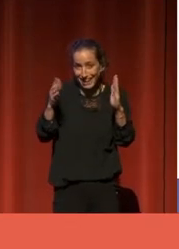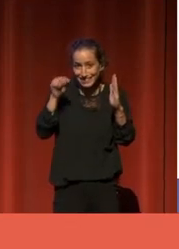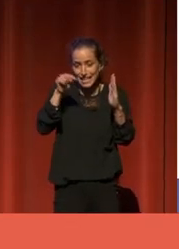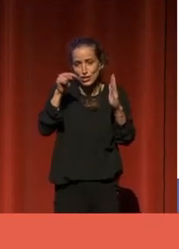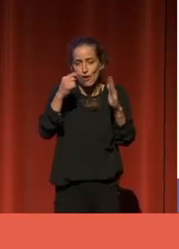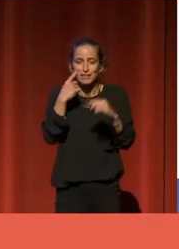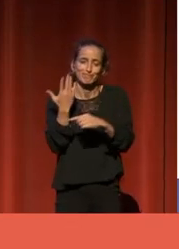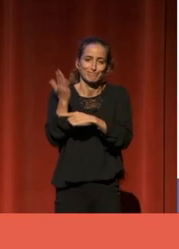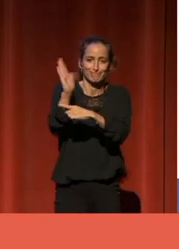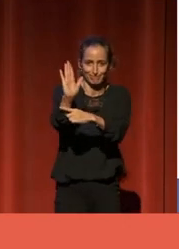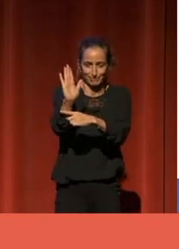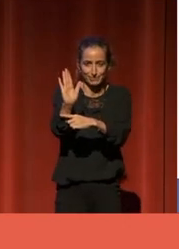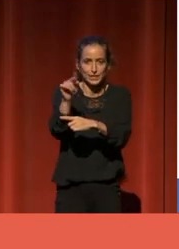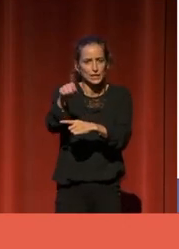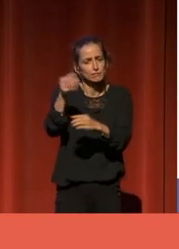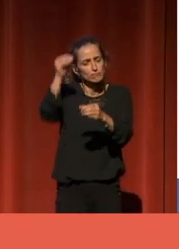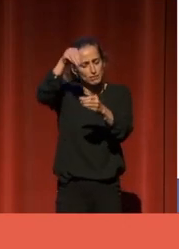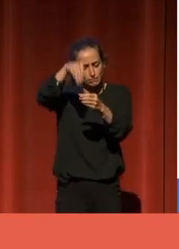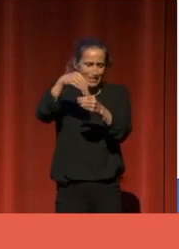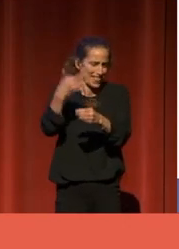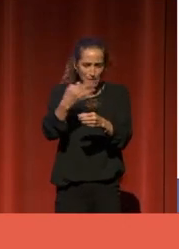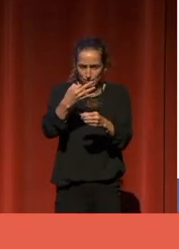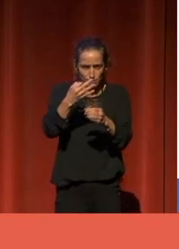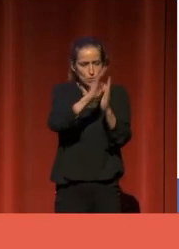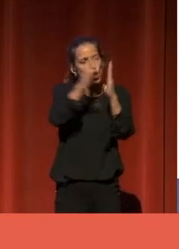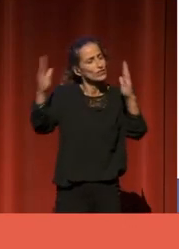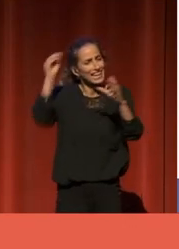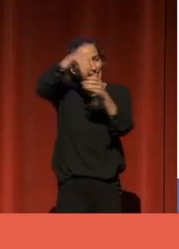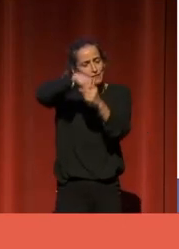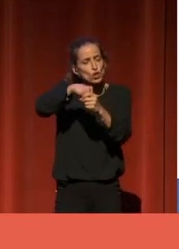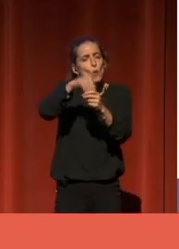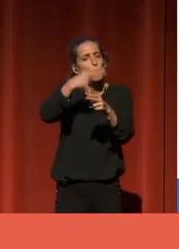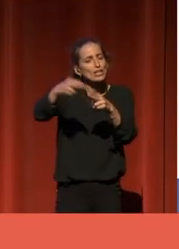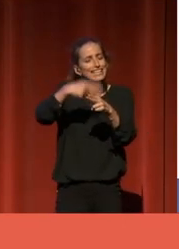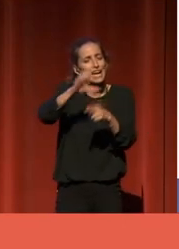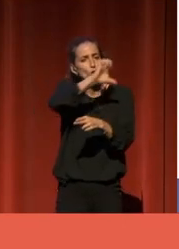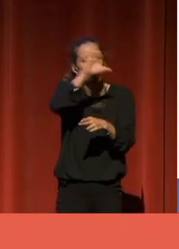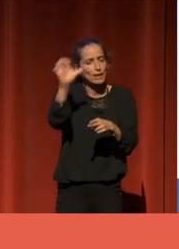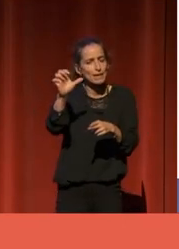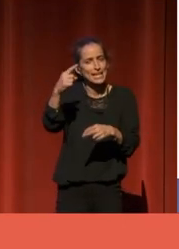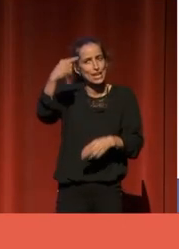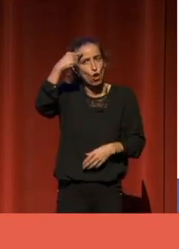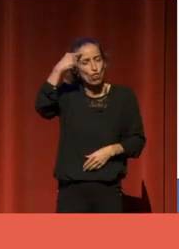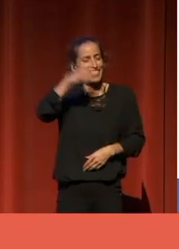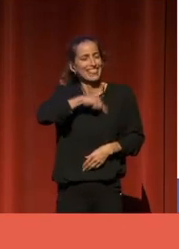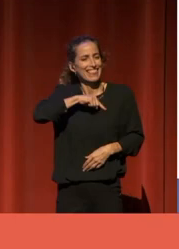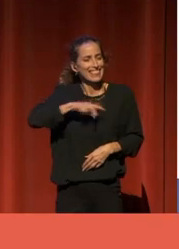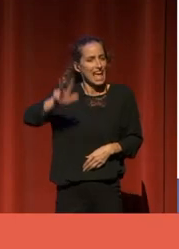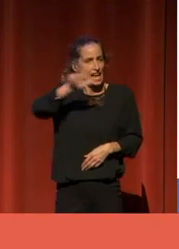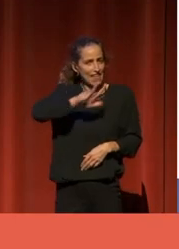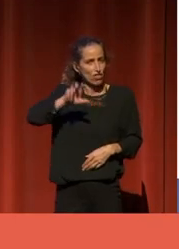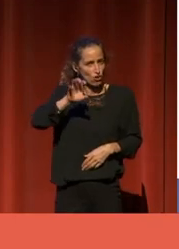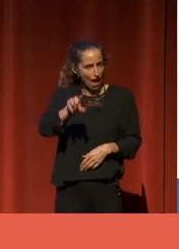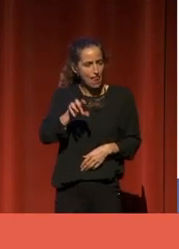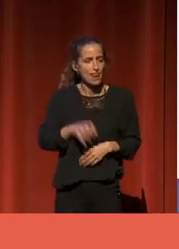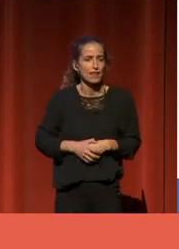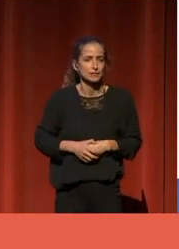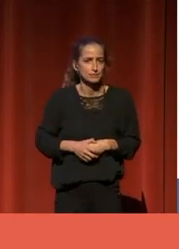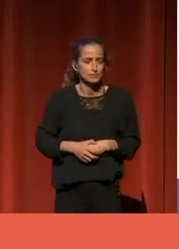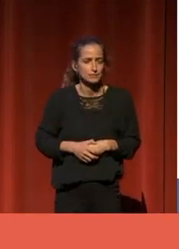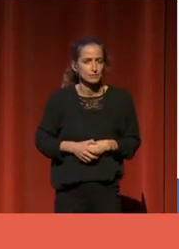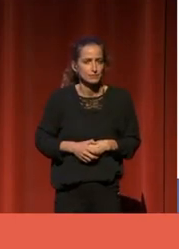en las políticas europeas y en la concienciación nacional y eh que